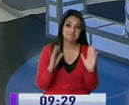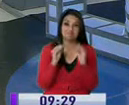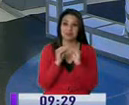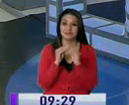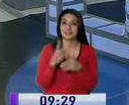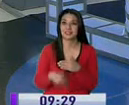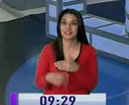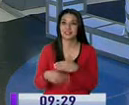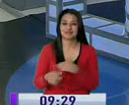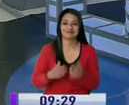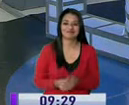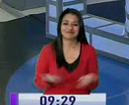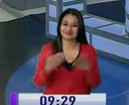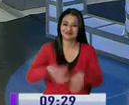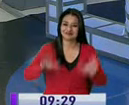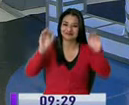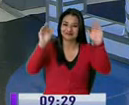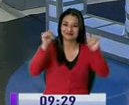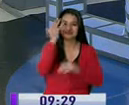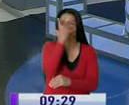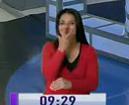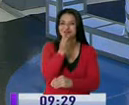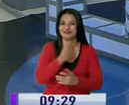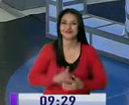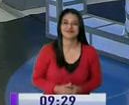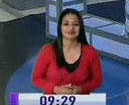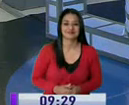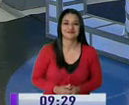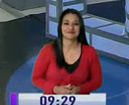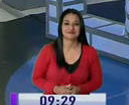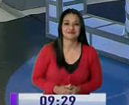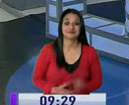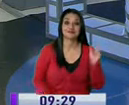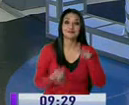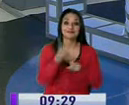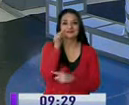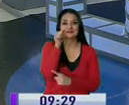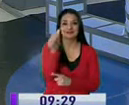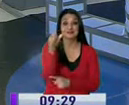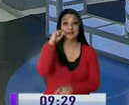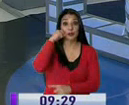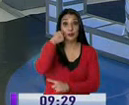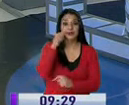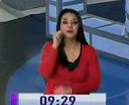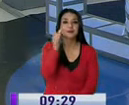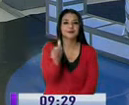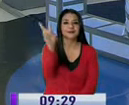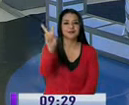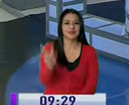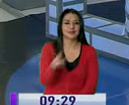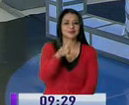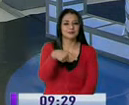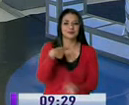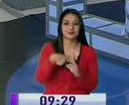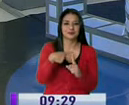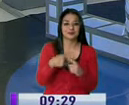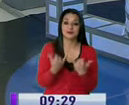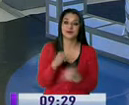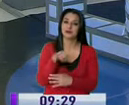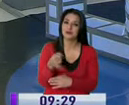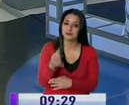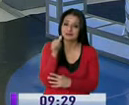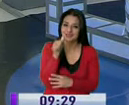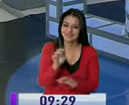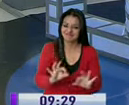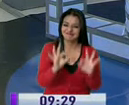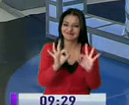Serán cuatro, nos vamos ya. Qué lindo. Bueno, nos vemos el día de mañana. Recuerde que mañana es viernes, así que póngale toda la energía en este día jueves para que mañana